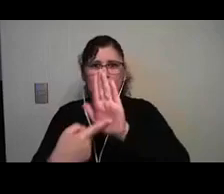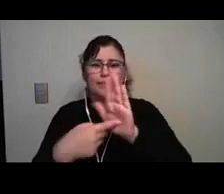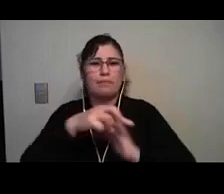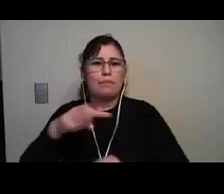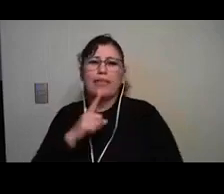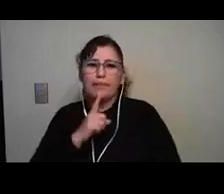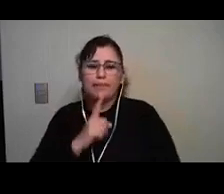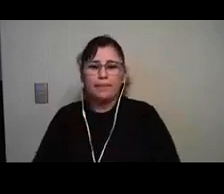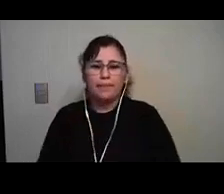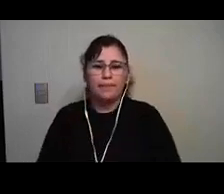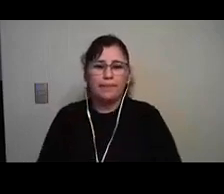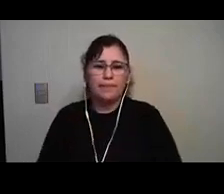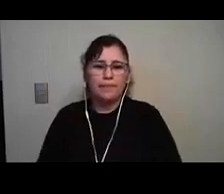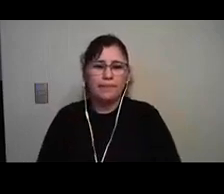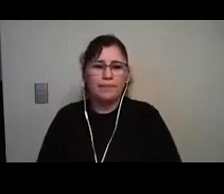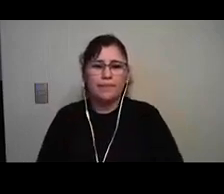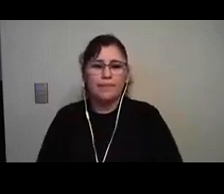respectiva.